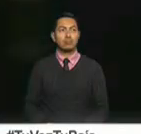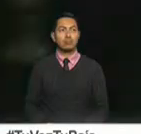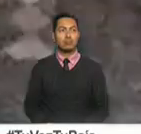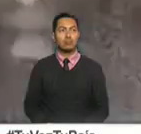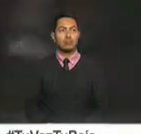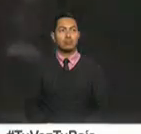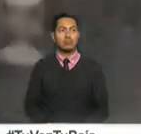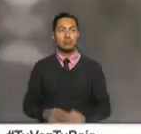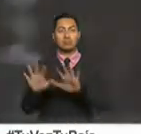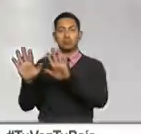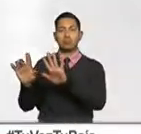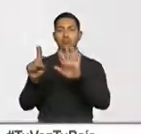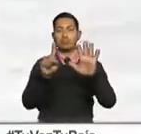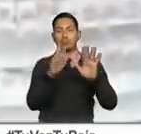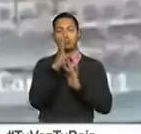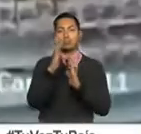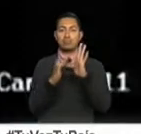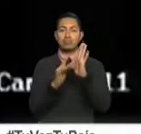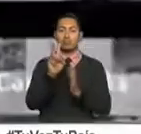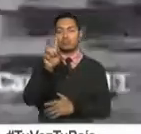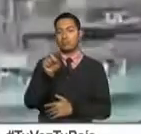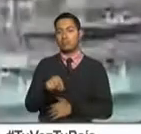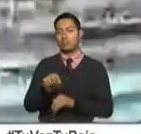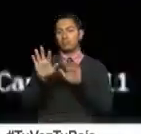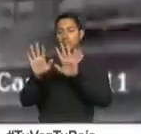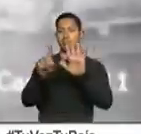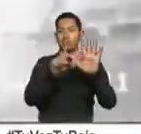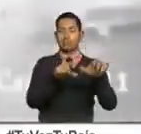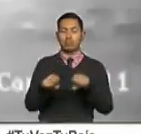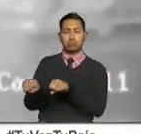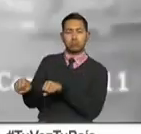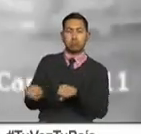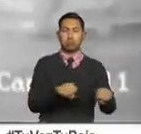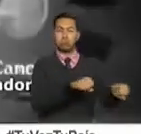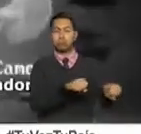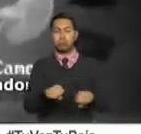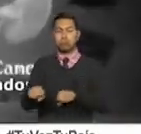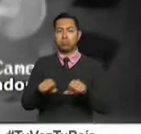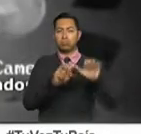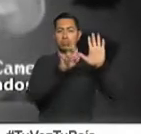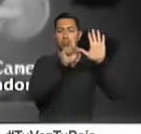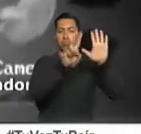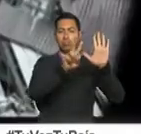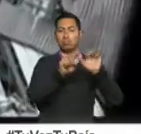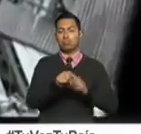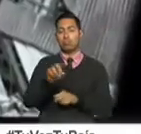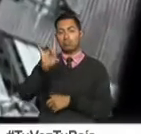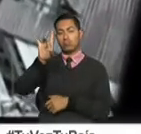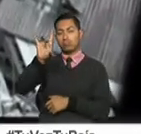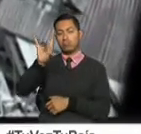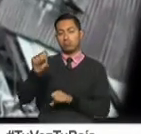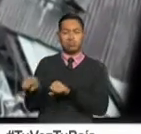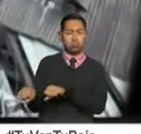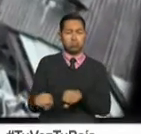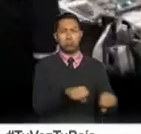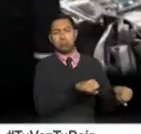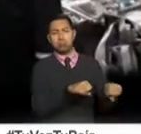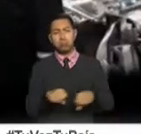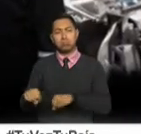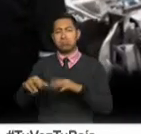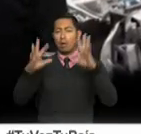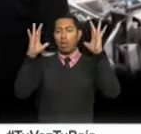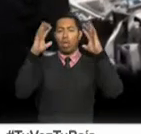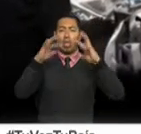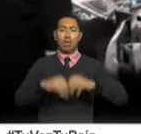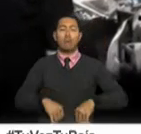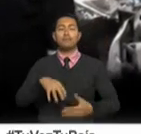El 16 de abril del 2016, un devastador terremoto de 7,8 grados en la escala de Richter afectó gravemente a las